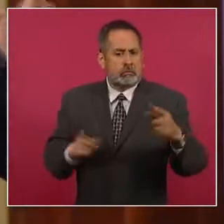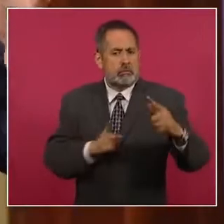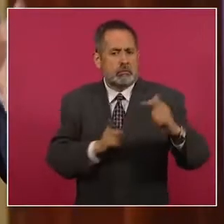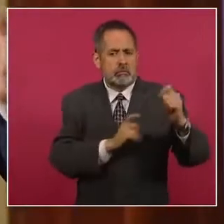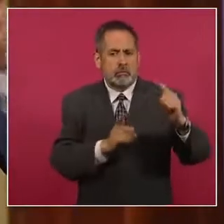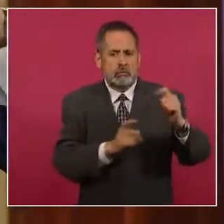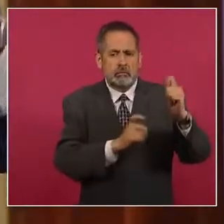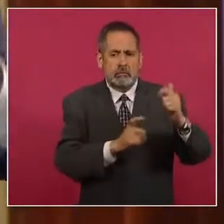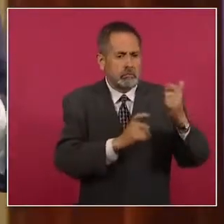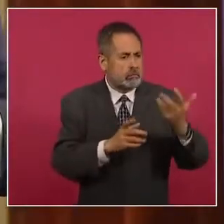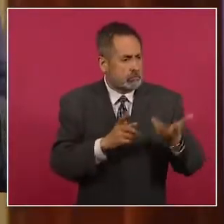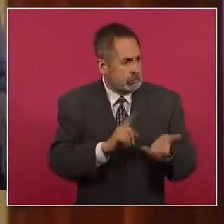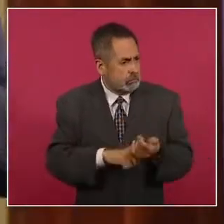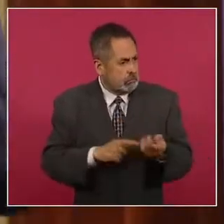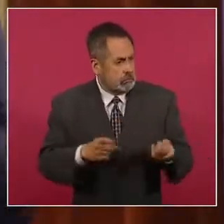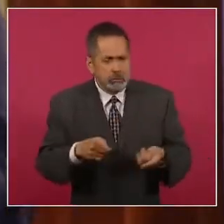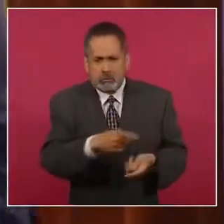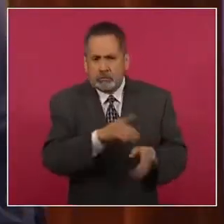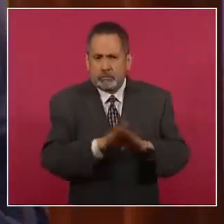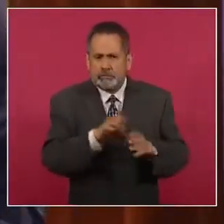vendía